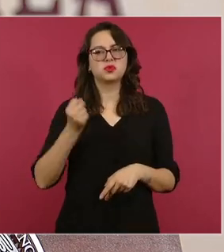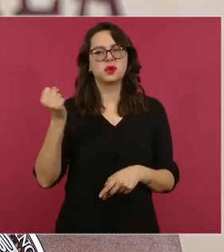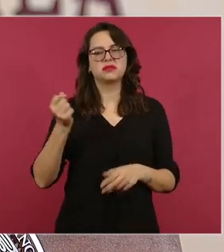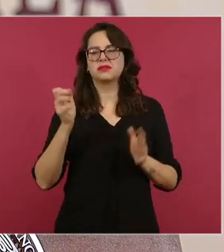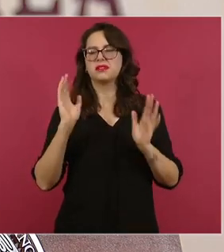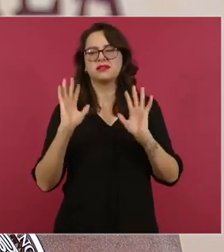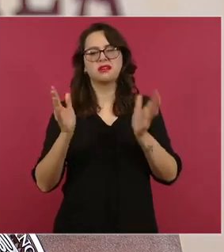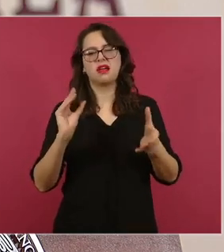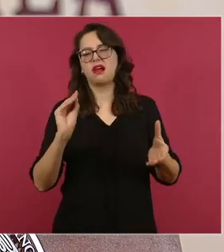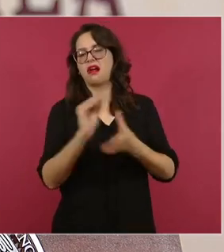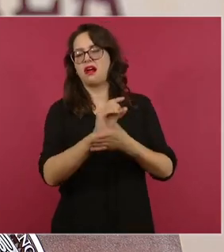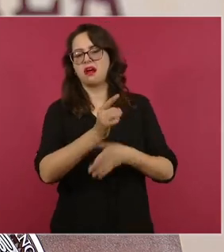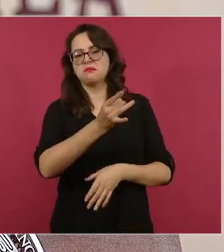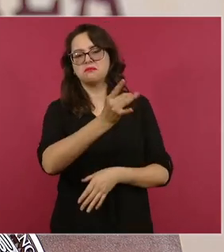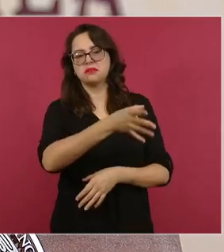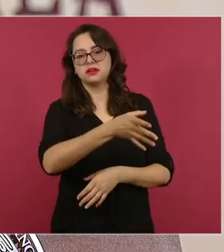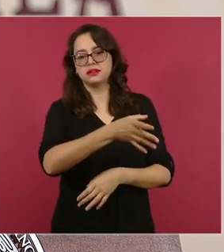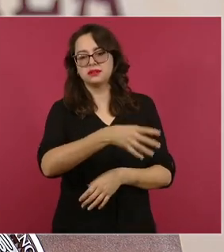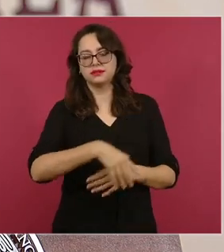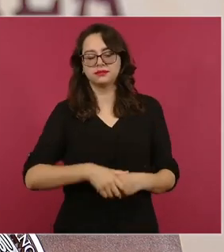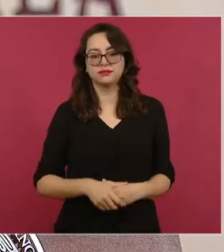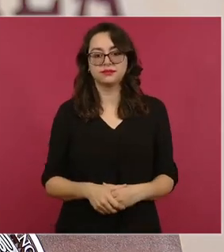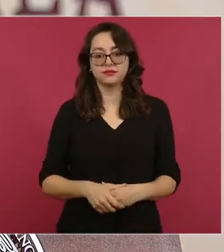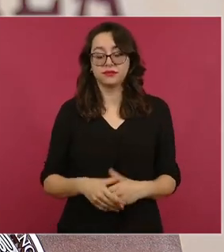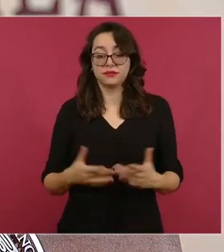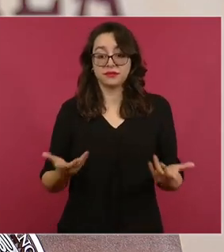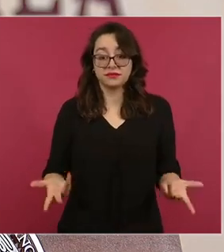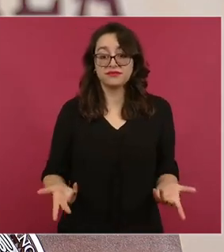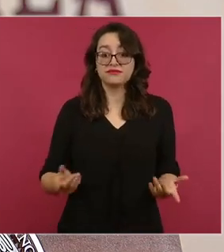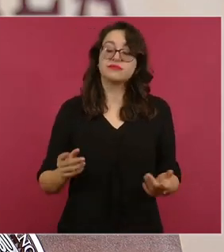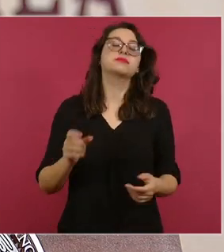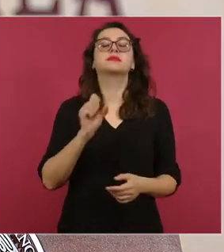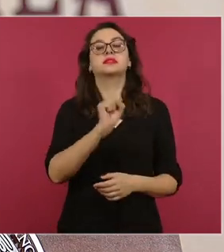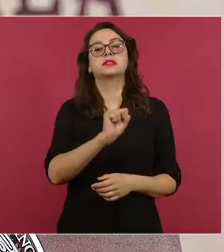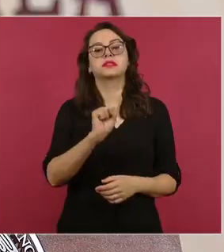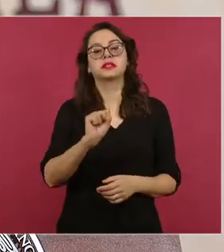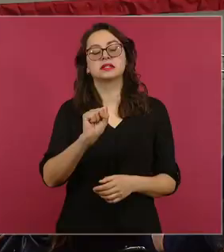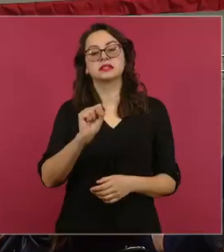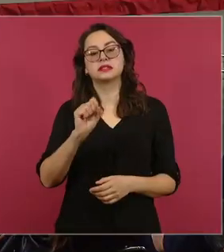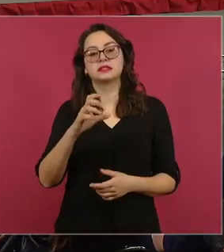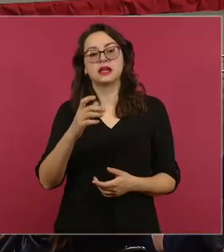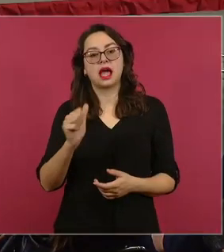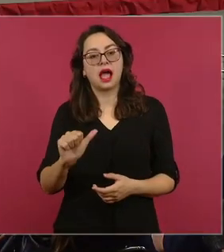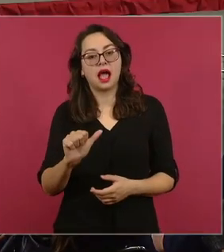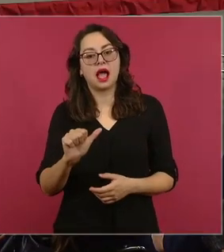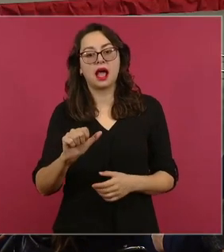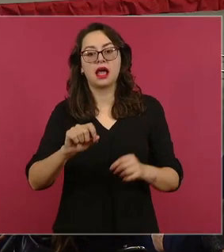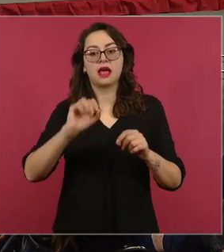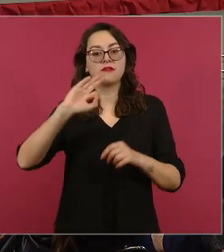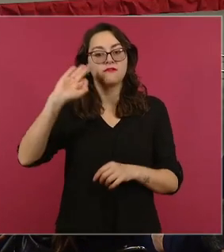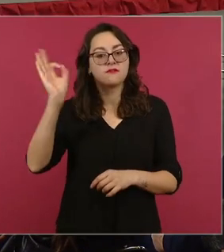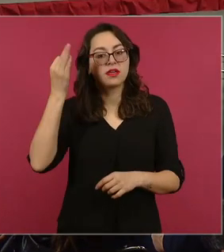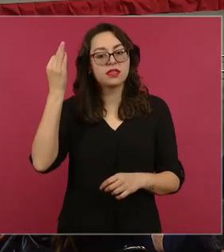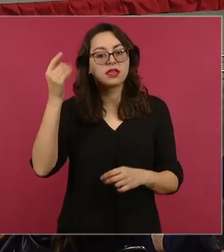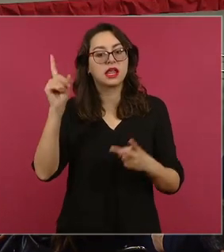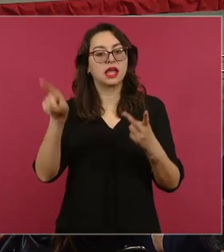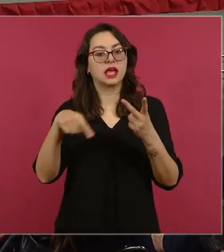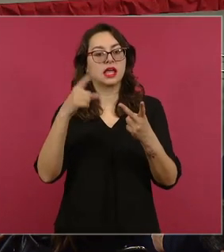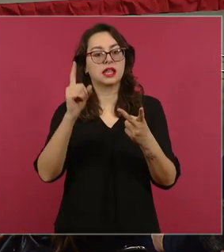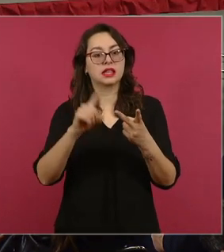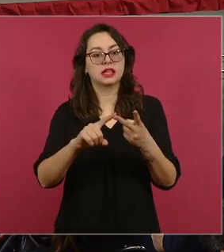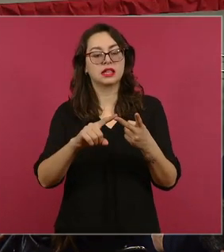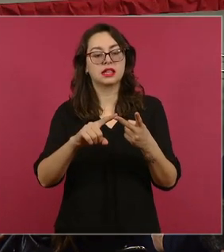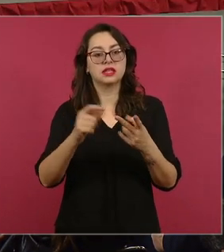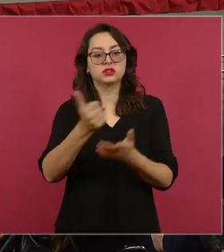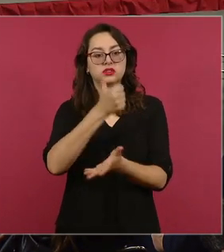veraz. Vamos a ver qué dijo la Secretaría de Salud del Gobierno de México y también la Secretaría de Salud de